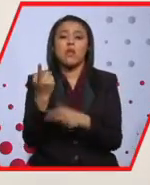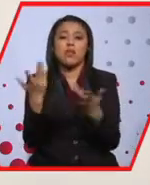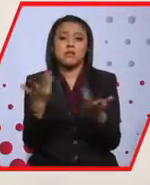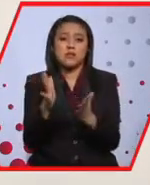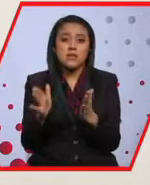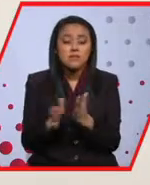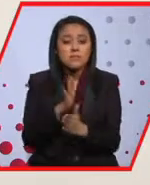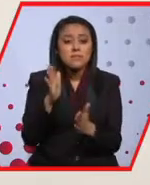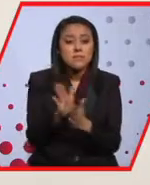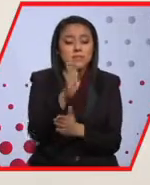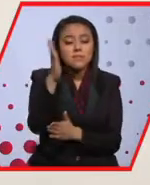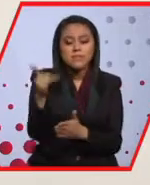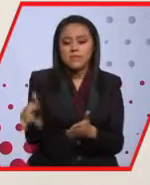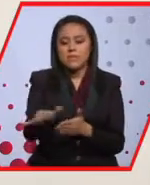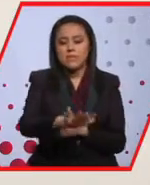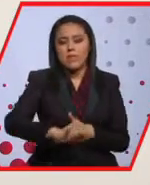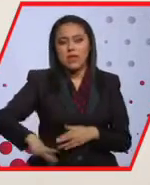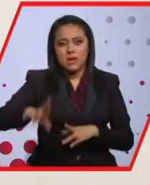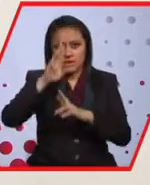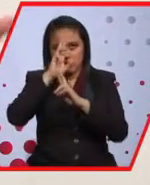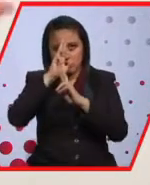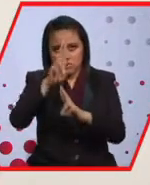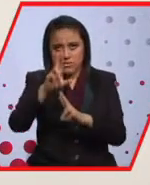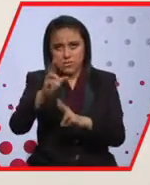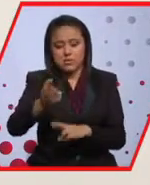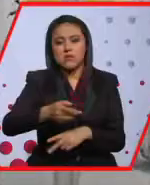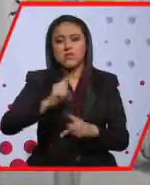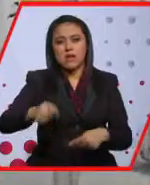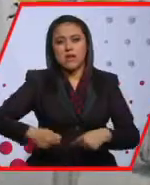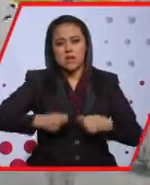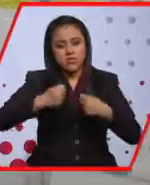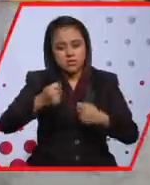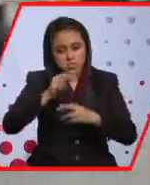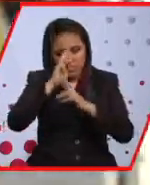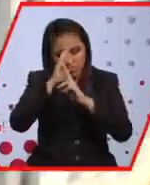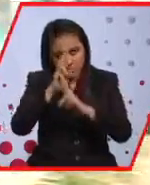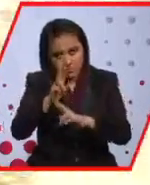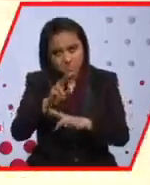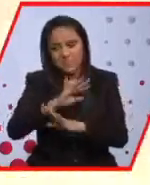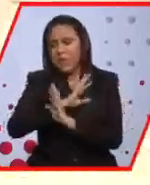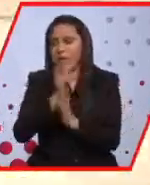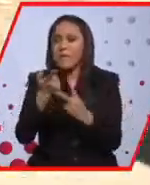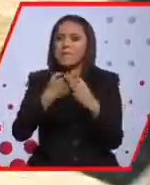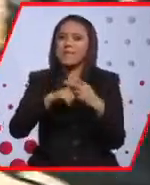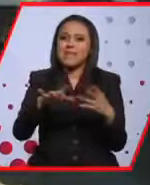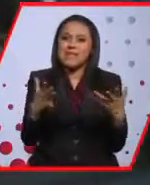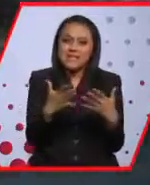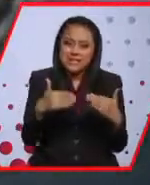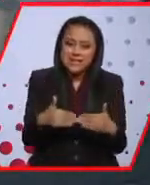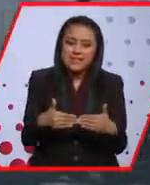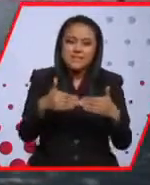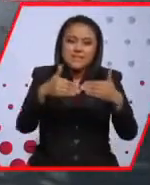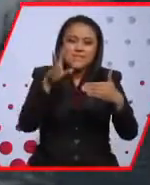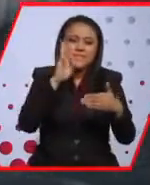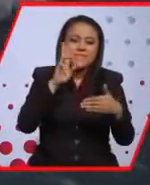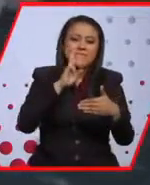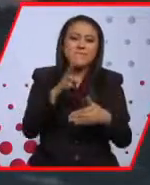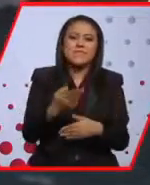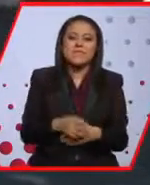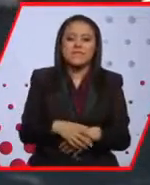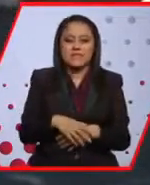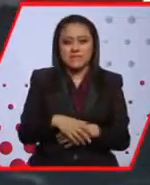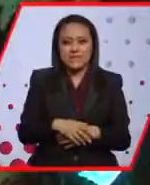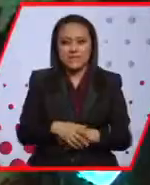y buscado que se respeten, como les dije, sus tradiciones. Se lotifica, se construye la entrada con un teocalli según los usos y costumbres